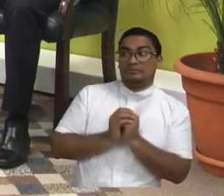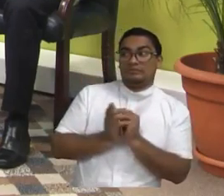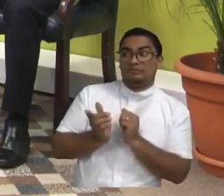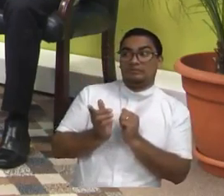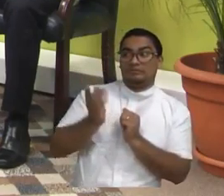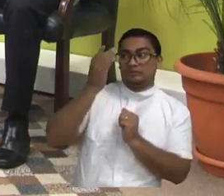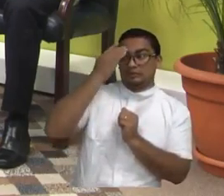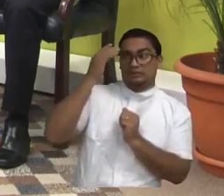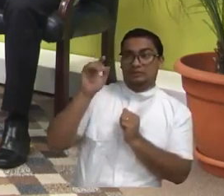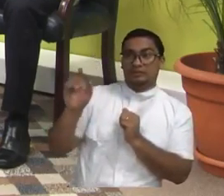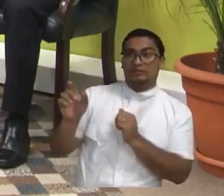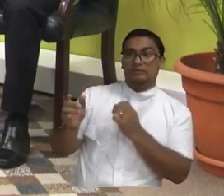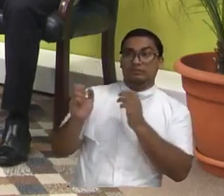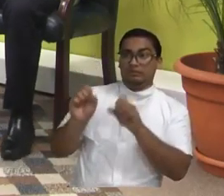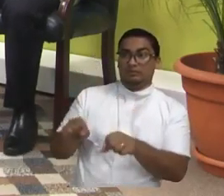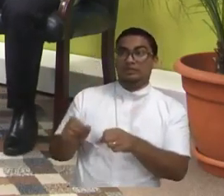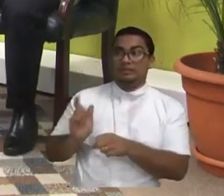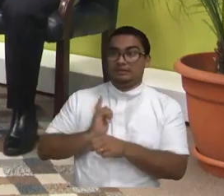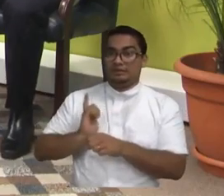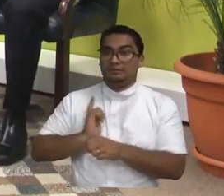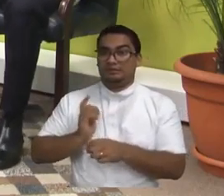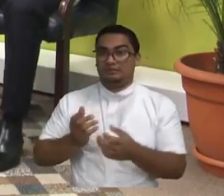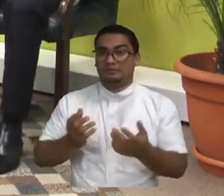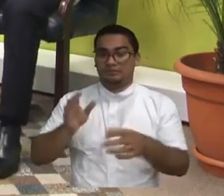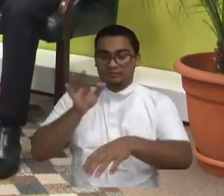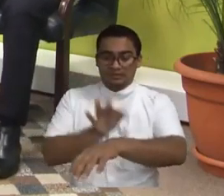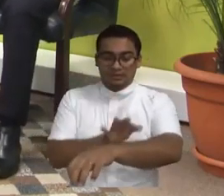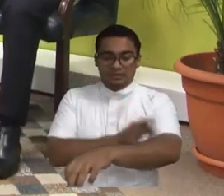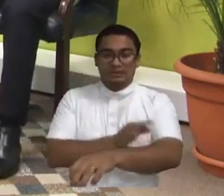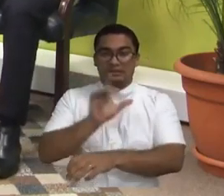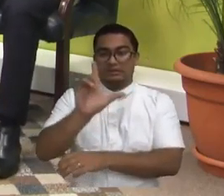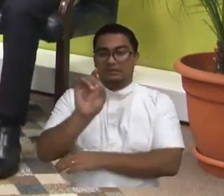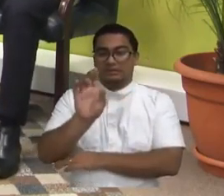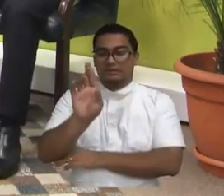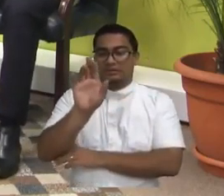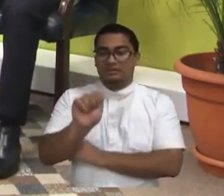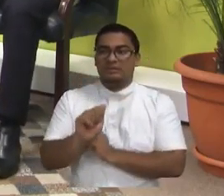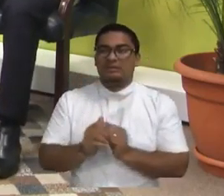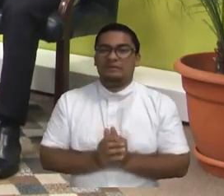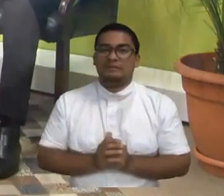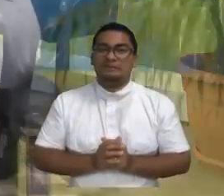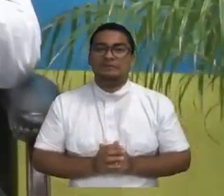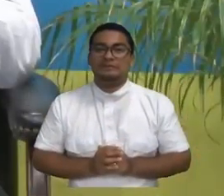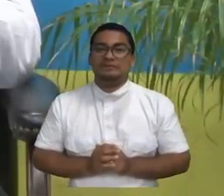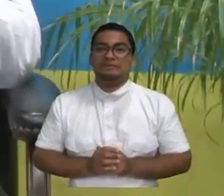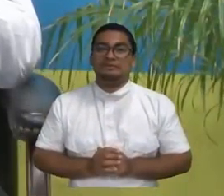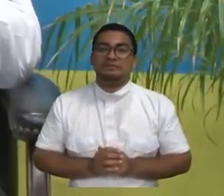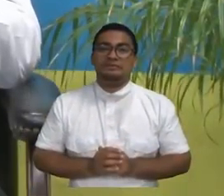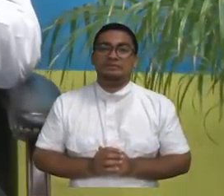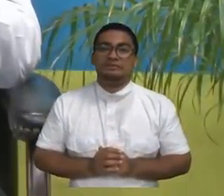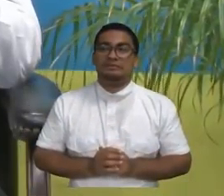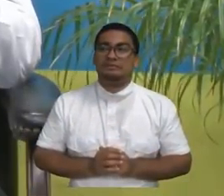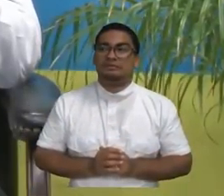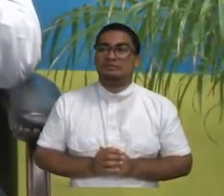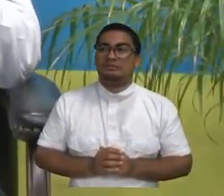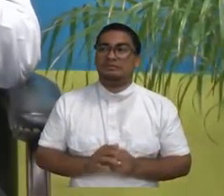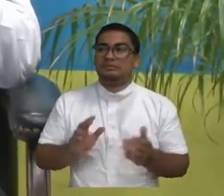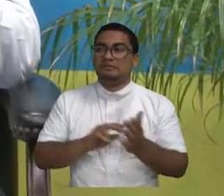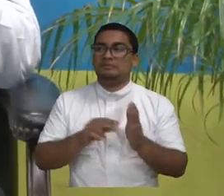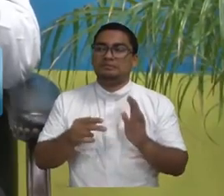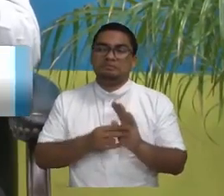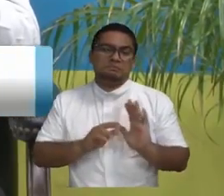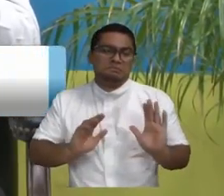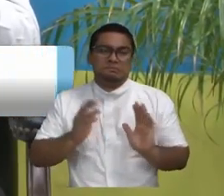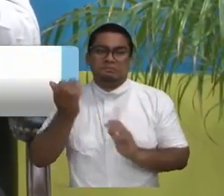que pueda tener lepra. Exactamente. Entonces, el problema es que el paciente debe crear la conciencia de que esta es una